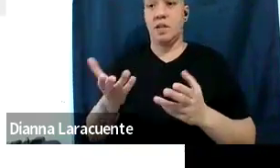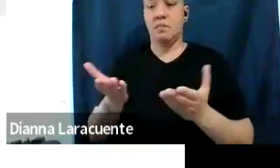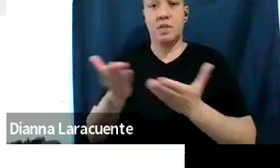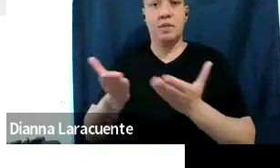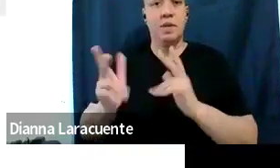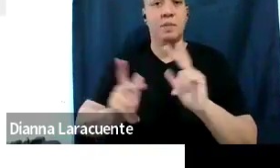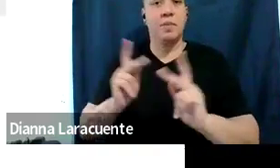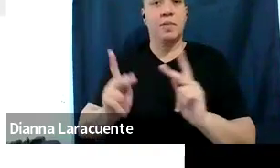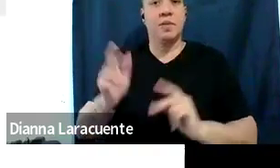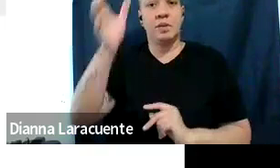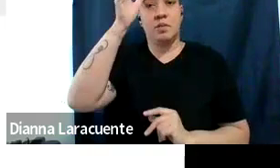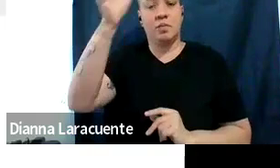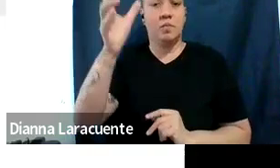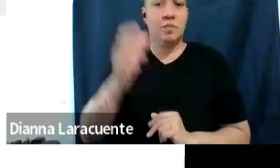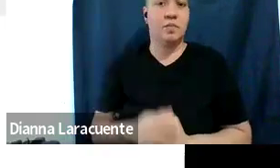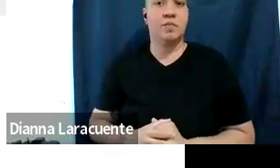en el concepto de las